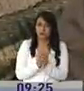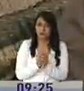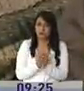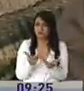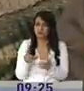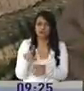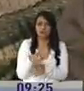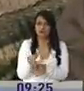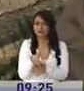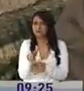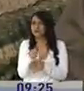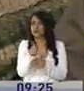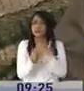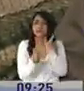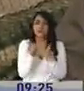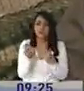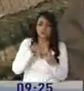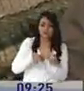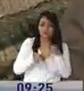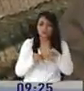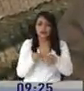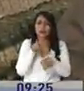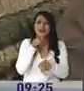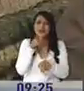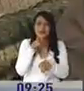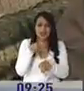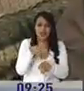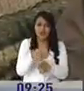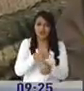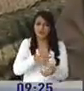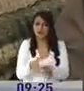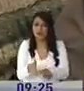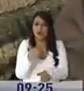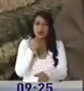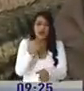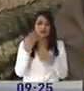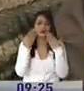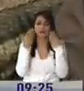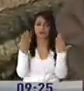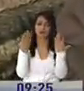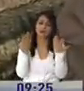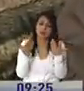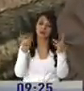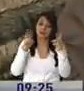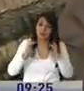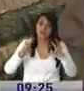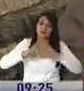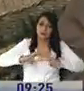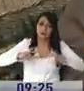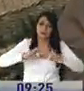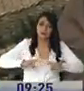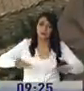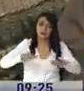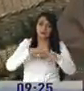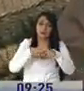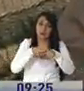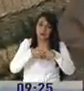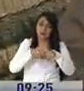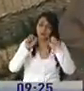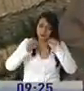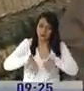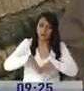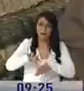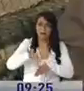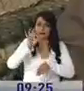tomó y Quiénes fueron los pasajeros que se subieron por última vez a esta unidad y así poder